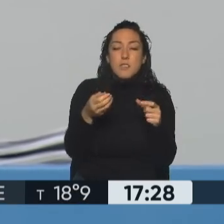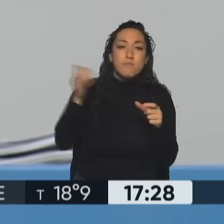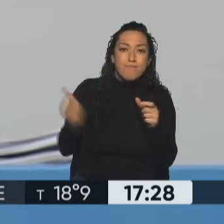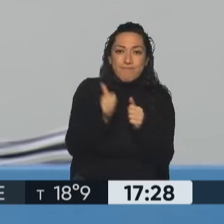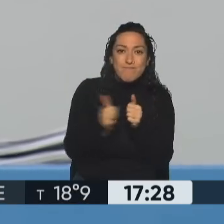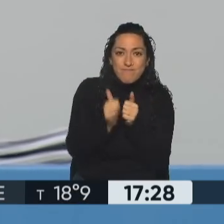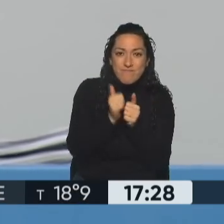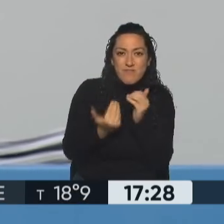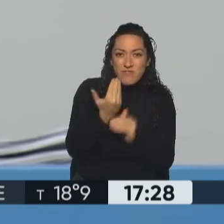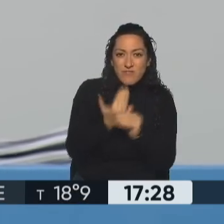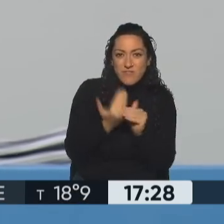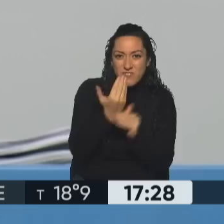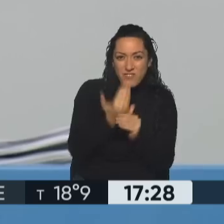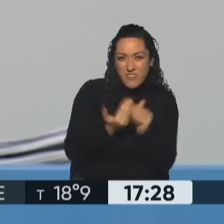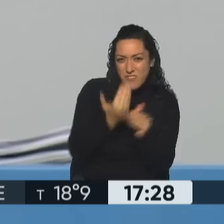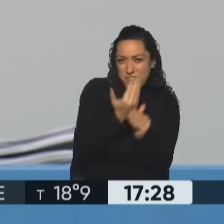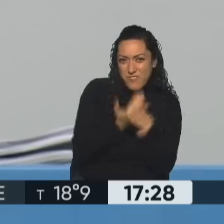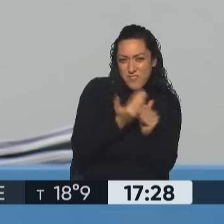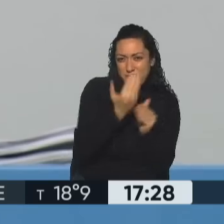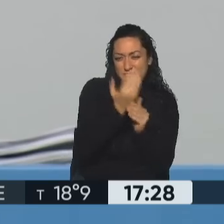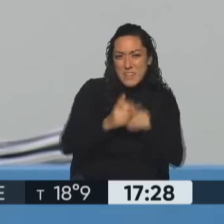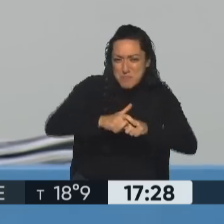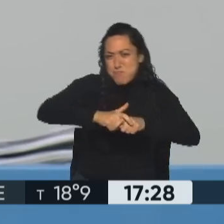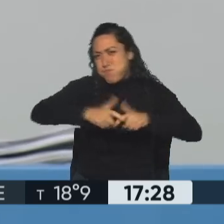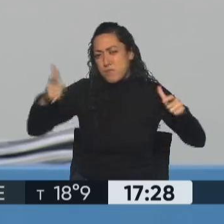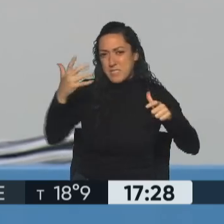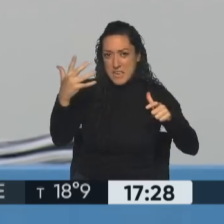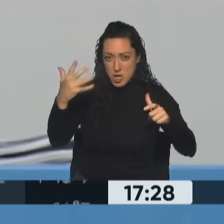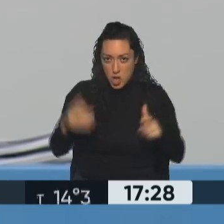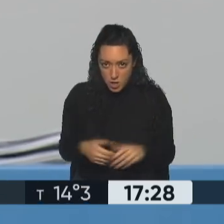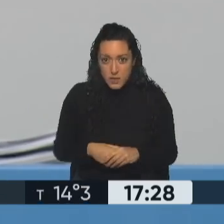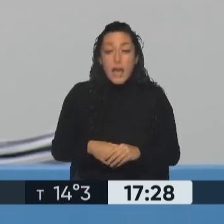base monetaria. Le dio la maquinita y el Banco Europeo, ni te